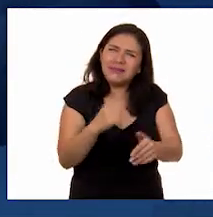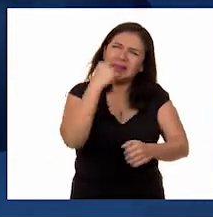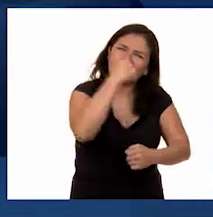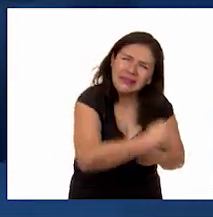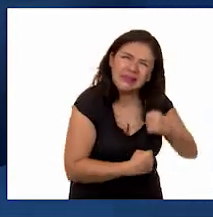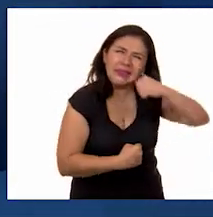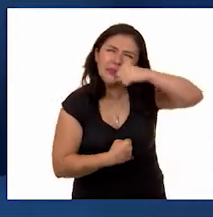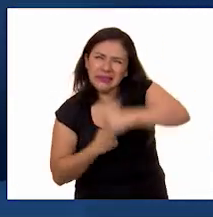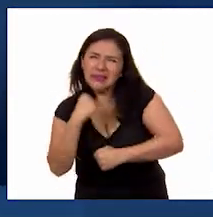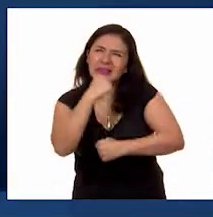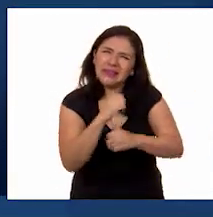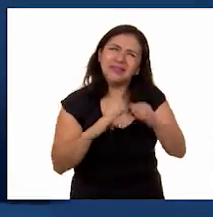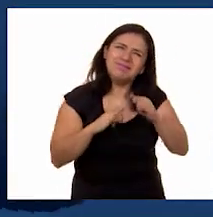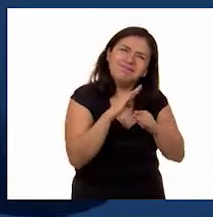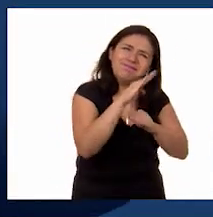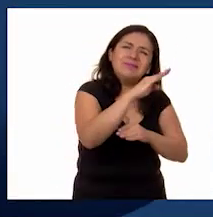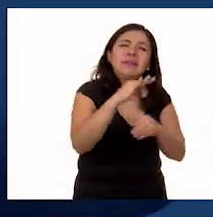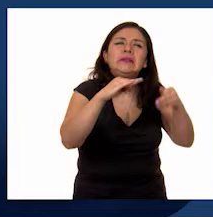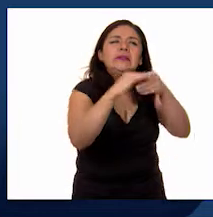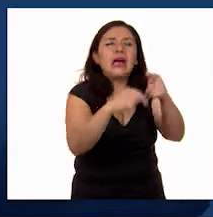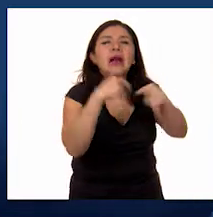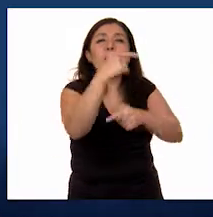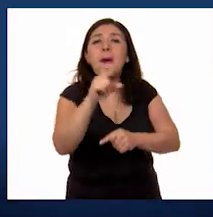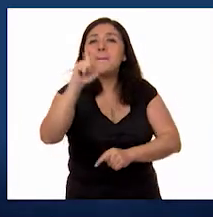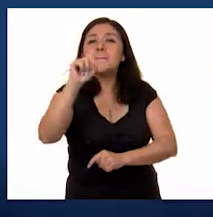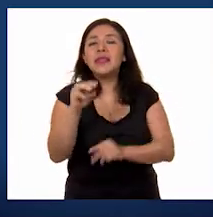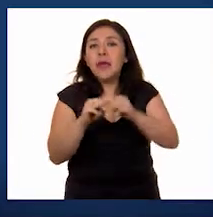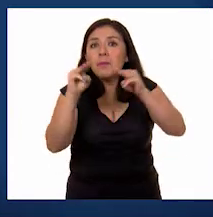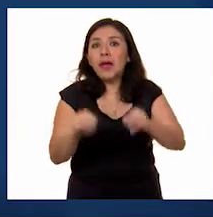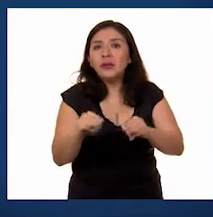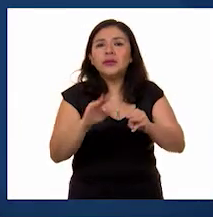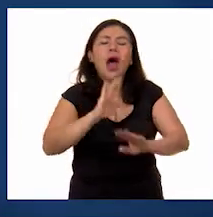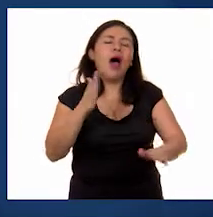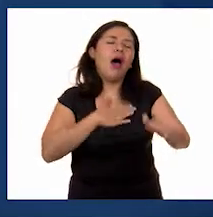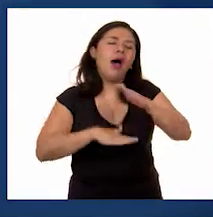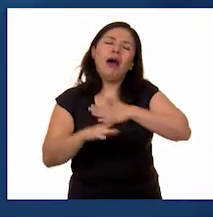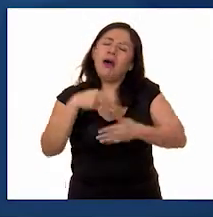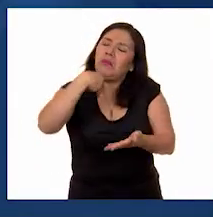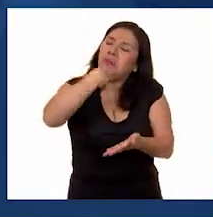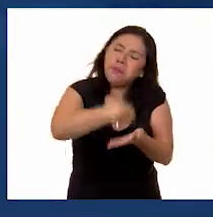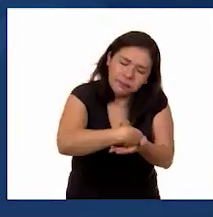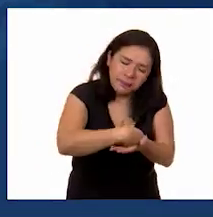picada en cuesta arriba, pero a los 20 metros, exhausto, quedó tendido de pecho.